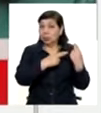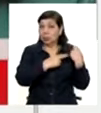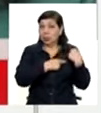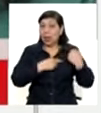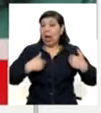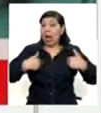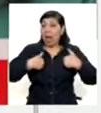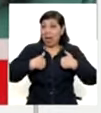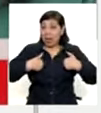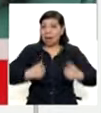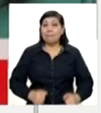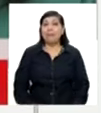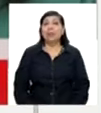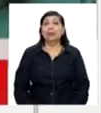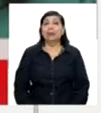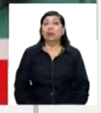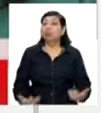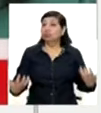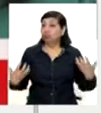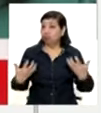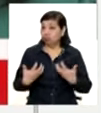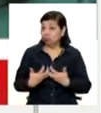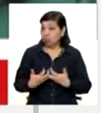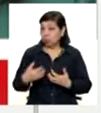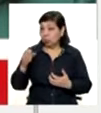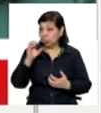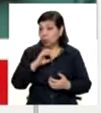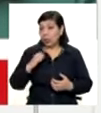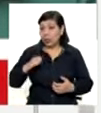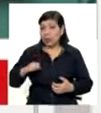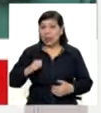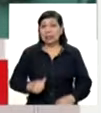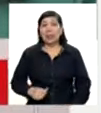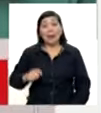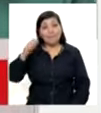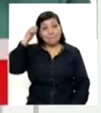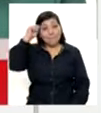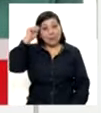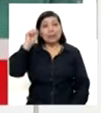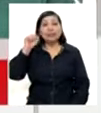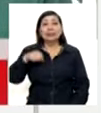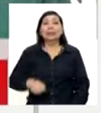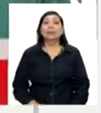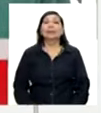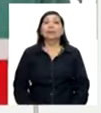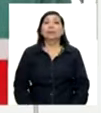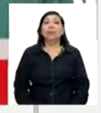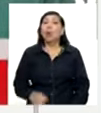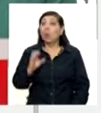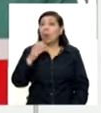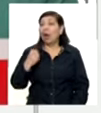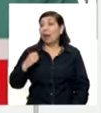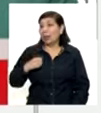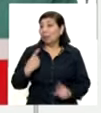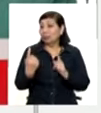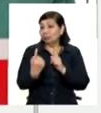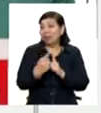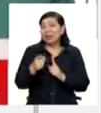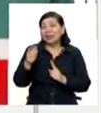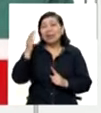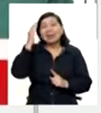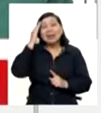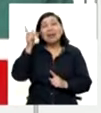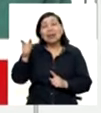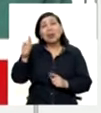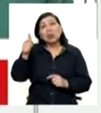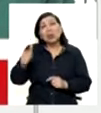Animalistas, que justamente coordinaste, buscaron al alcalde de Magdalena del Mar. Claro que sí, bueno, buscamos al alcalde porque sabemos